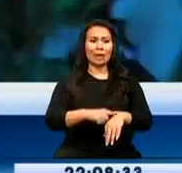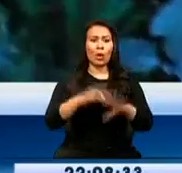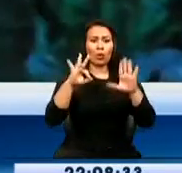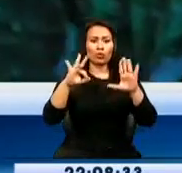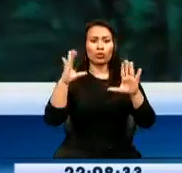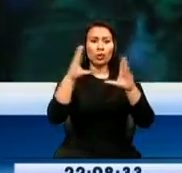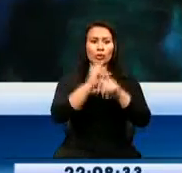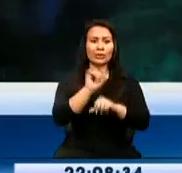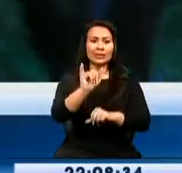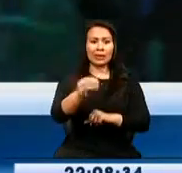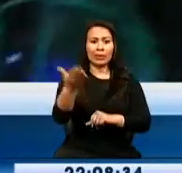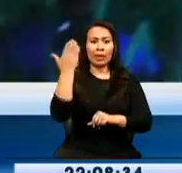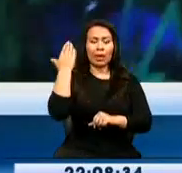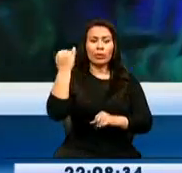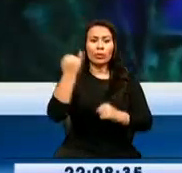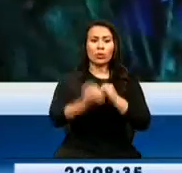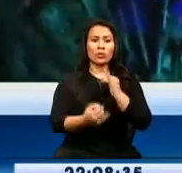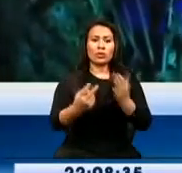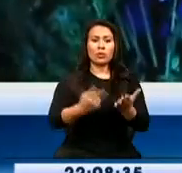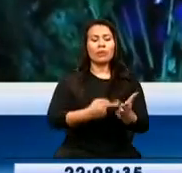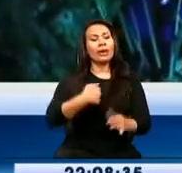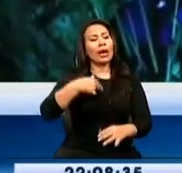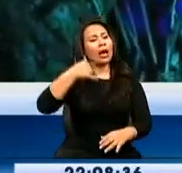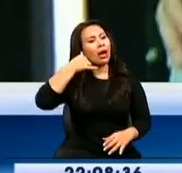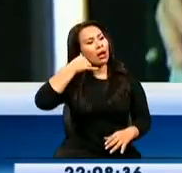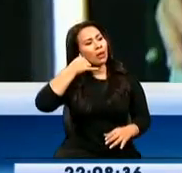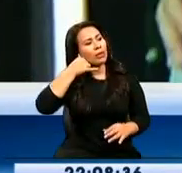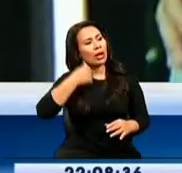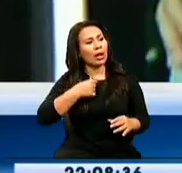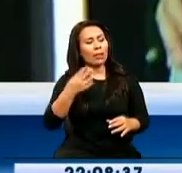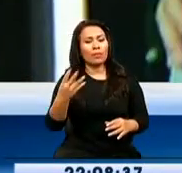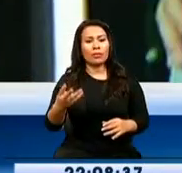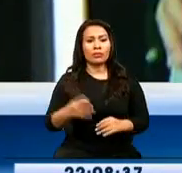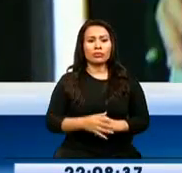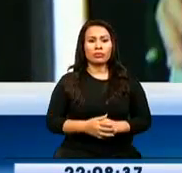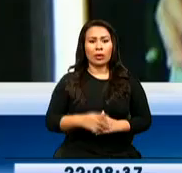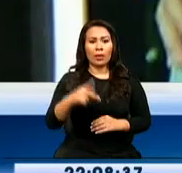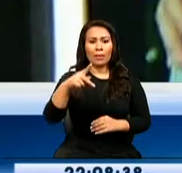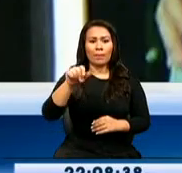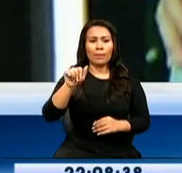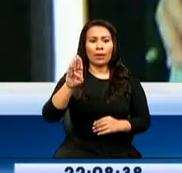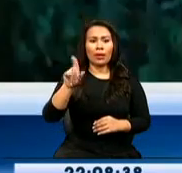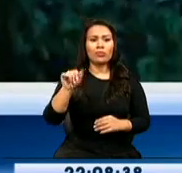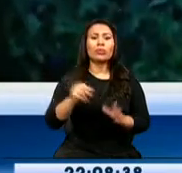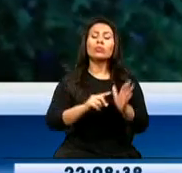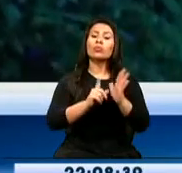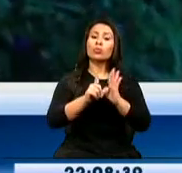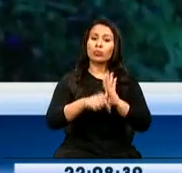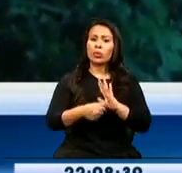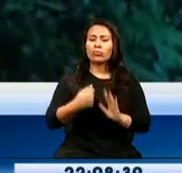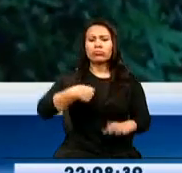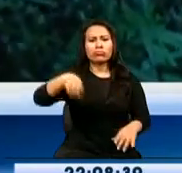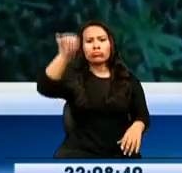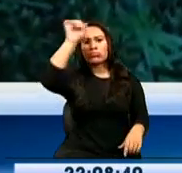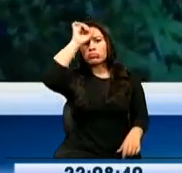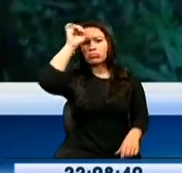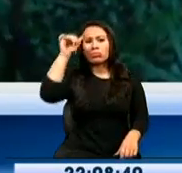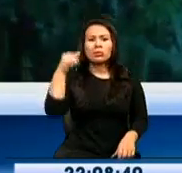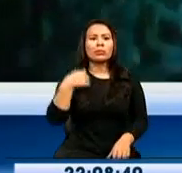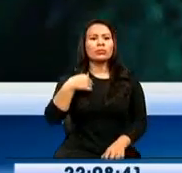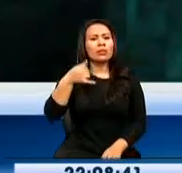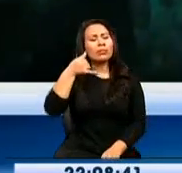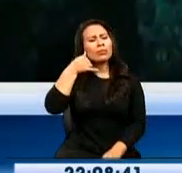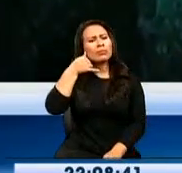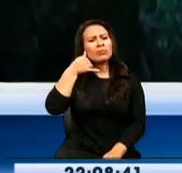pasado sábado la última vez que habló con su esposo, Pablo Cruz Navarrete, y que luego no volvió a saber de él, sino hasta que